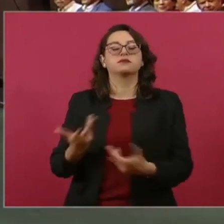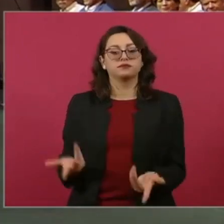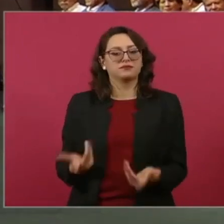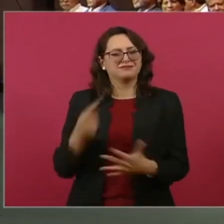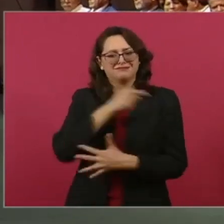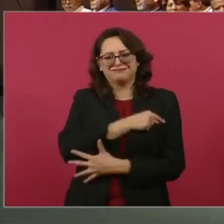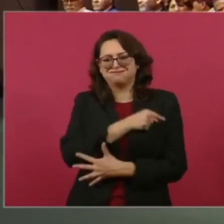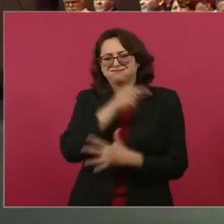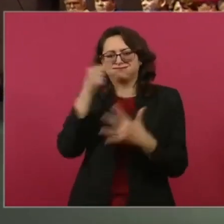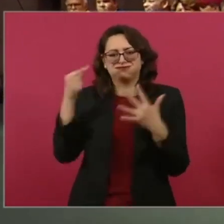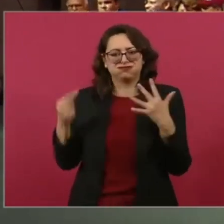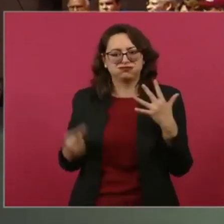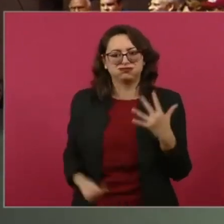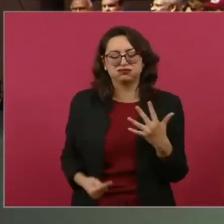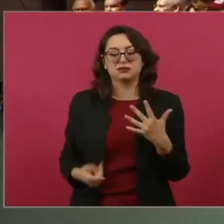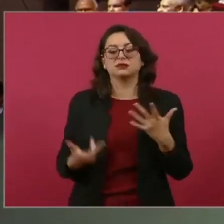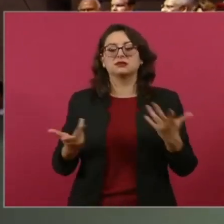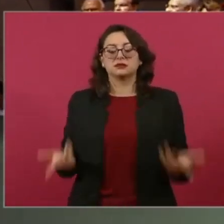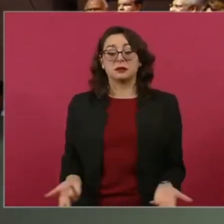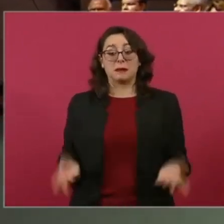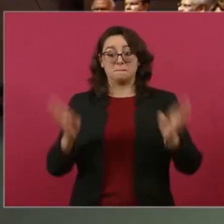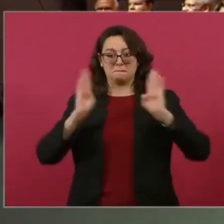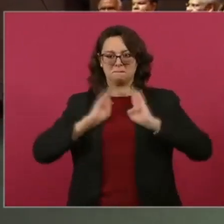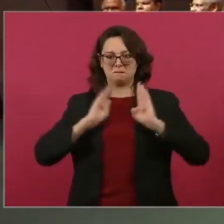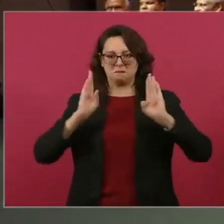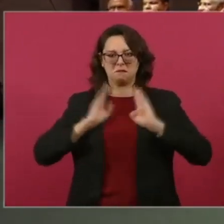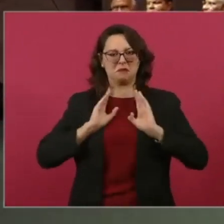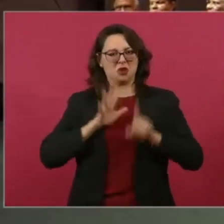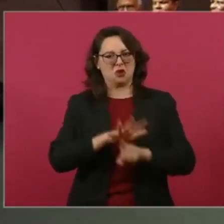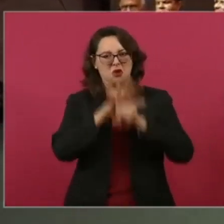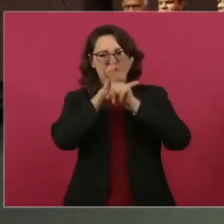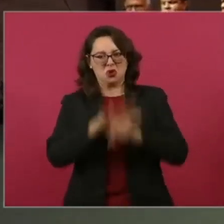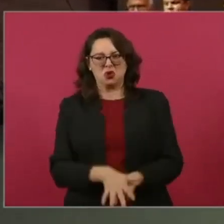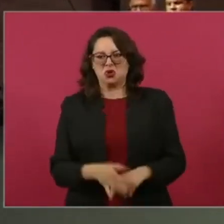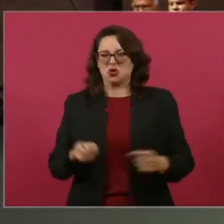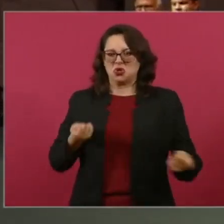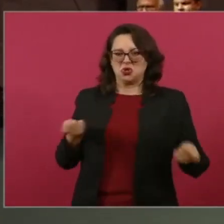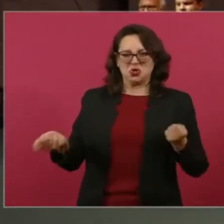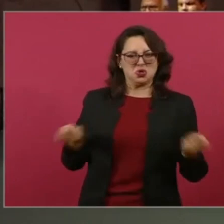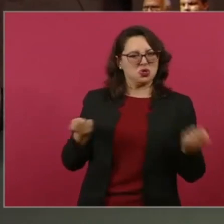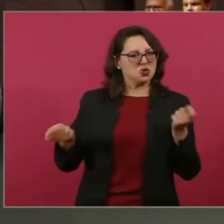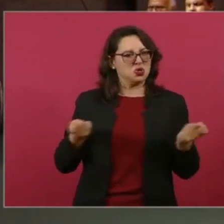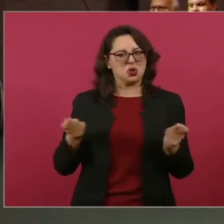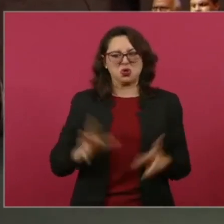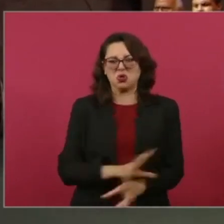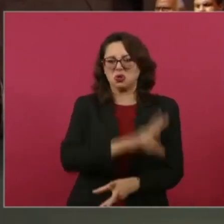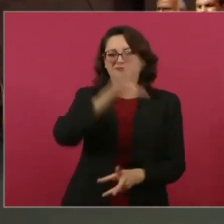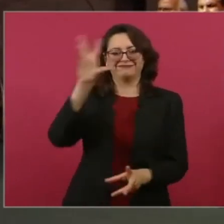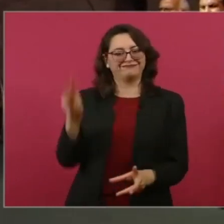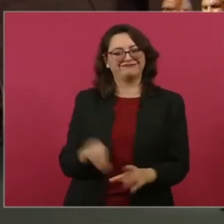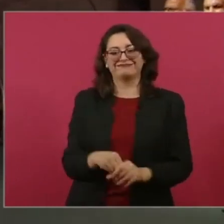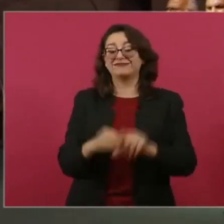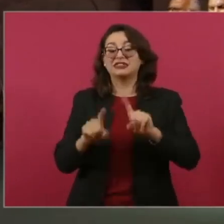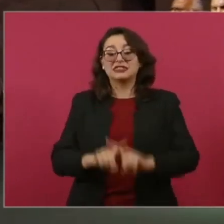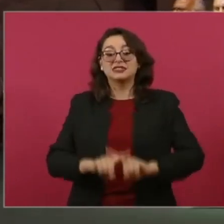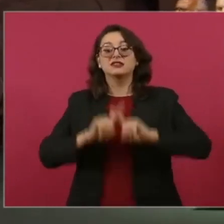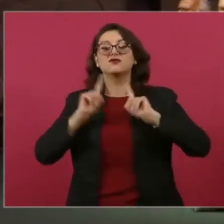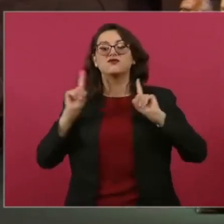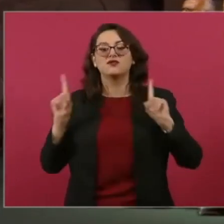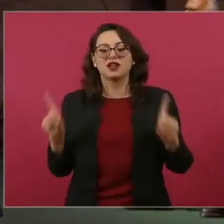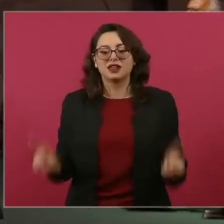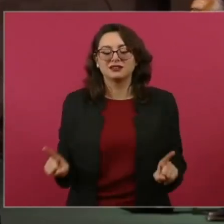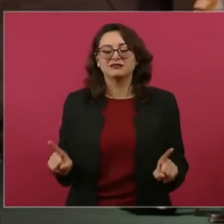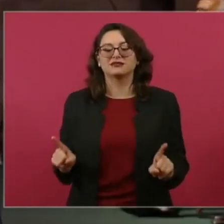fin, en vez de militarizar al país, como sostienen nuestros opositores, estamos dejando